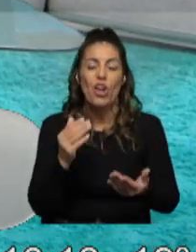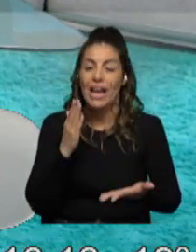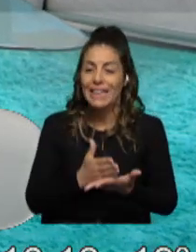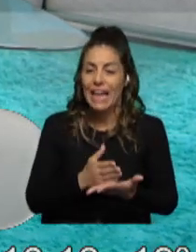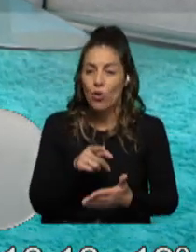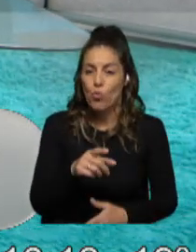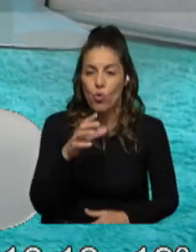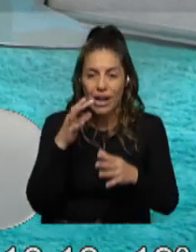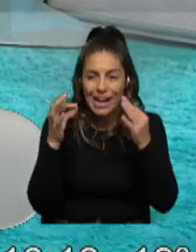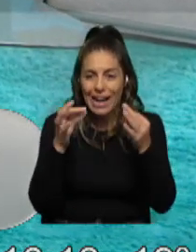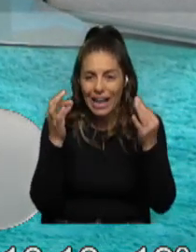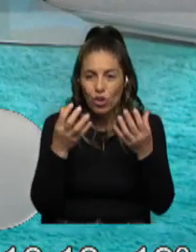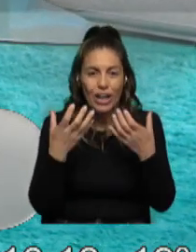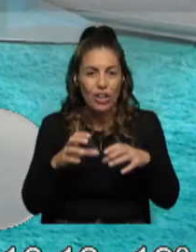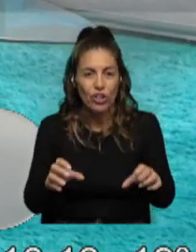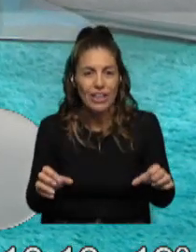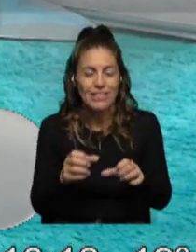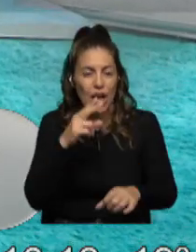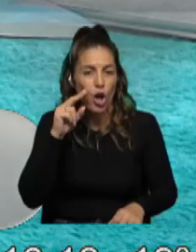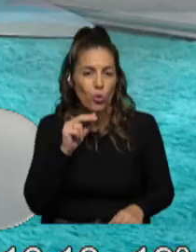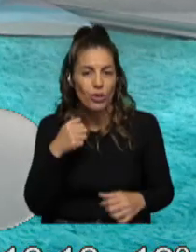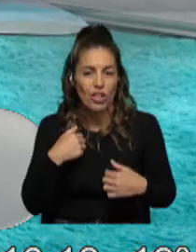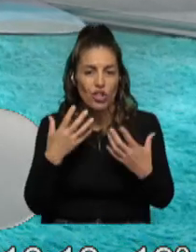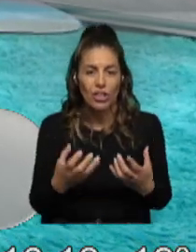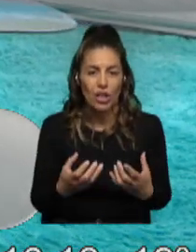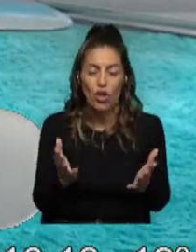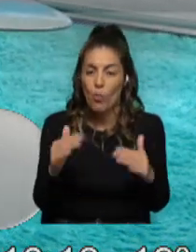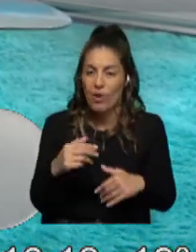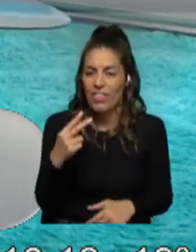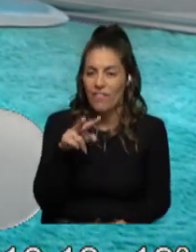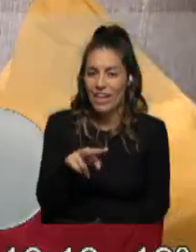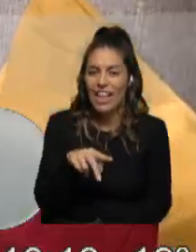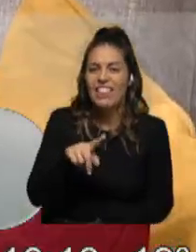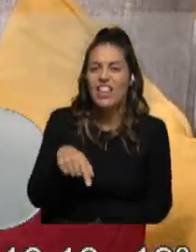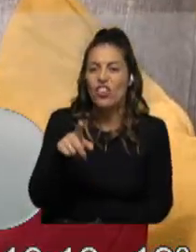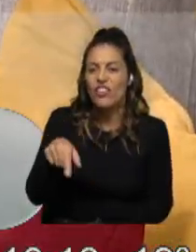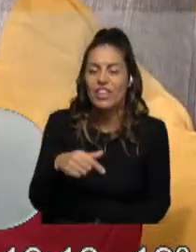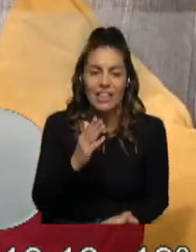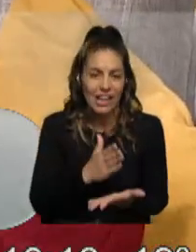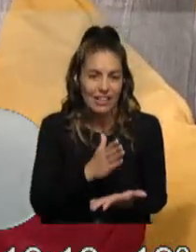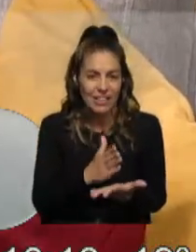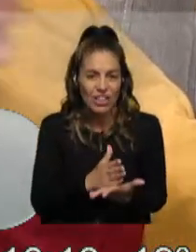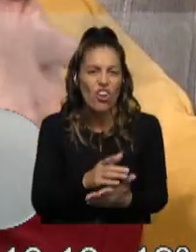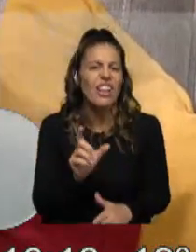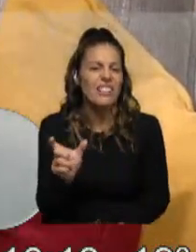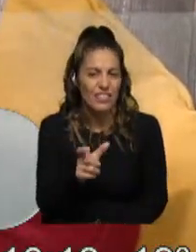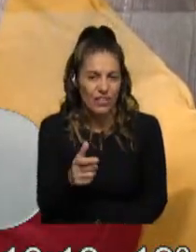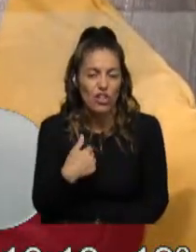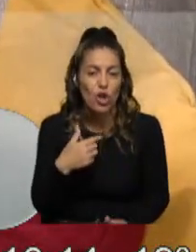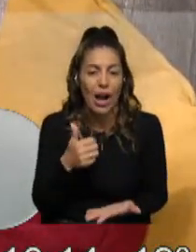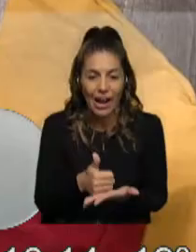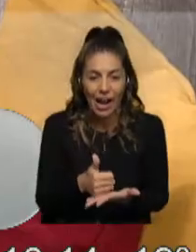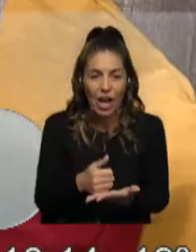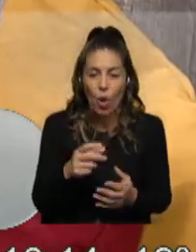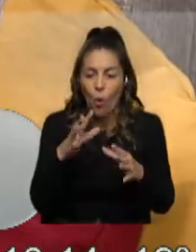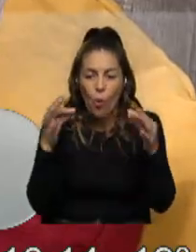a un gato que no quiera hacer la conducta deseada, no me puede ver. No puede ver de dónde sale el castigo. ¿Esto qué quiere decir? Si yo estoy acá y hay un